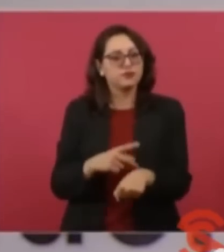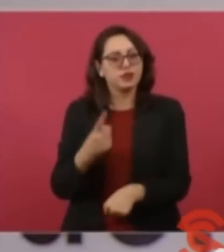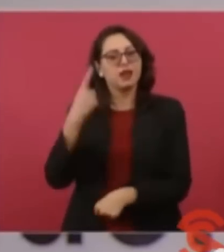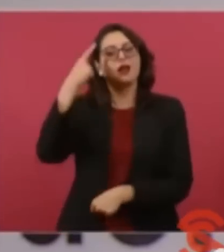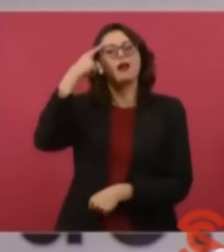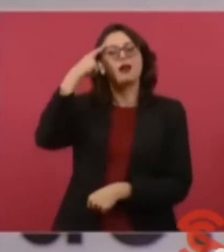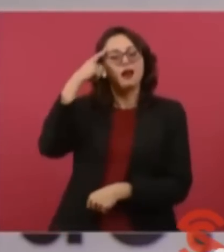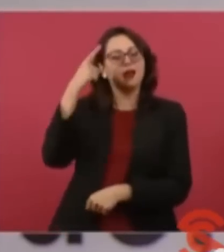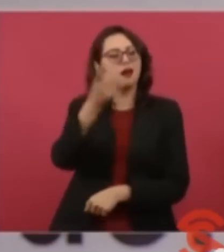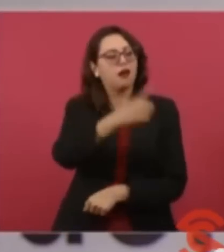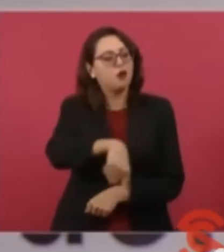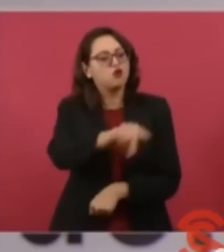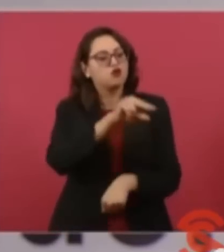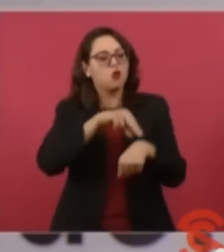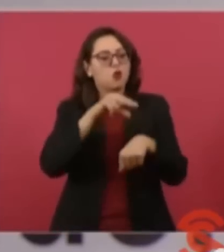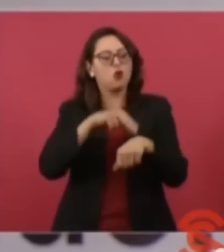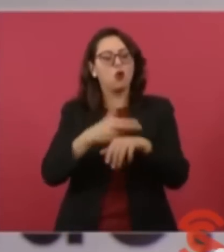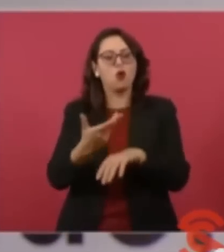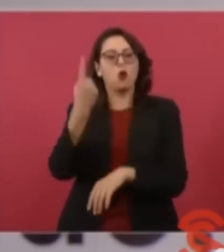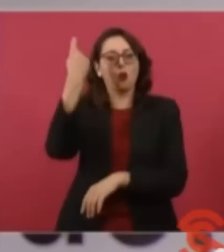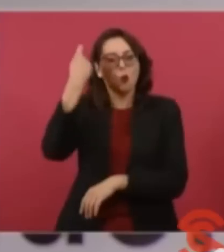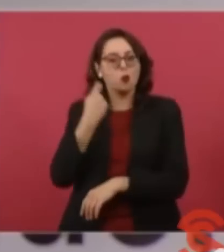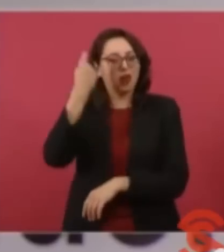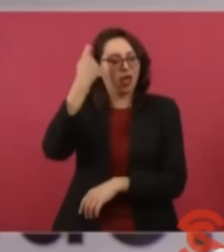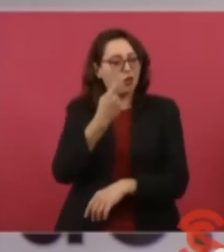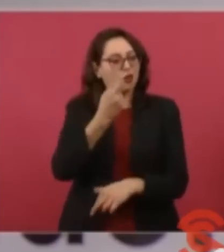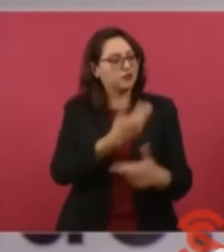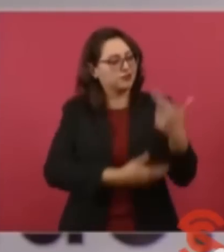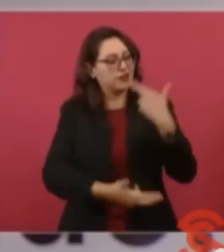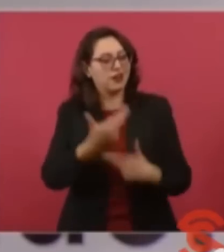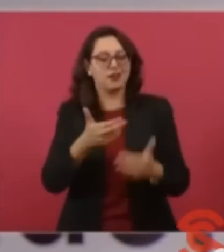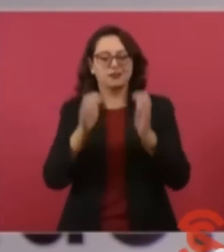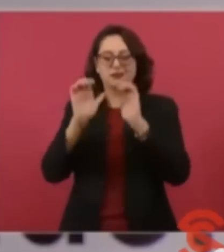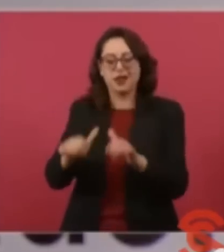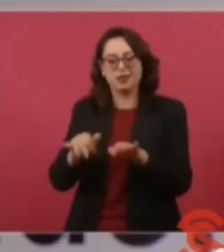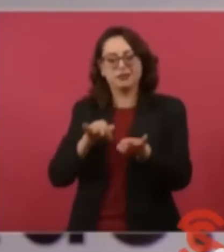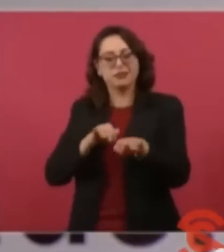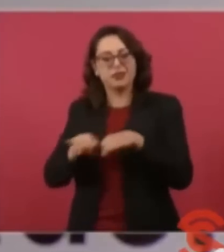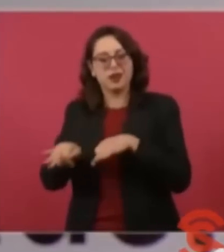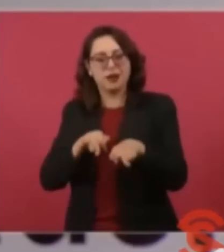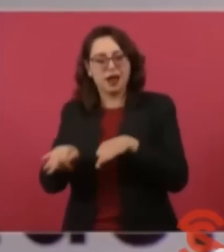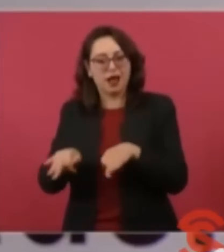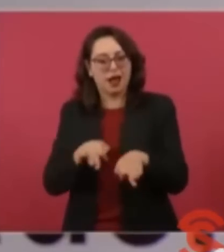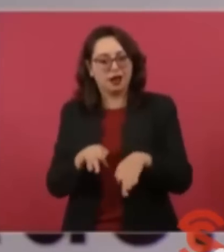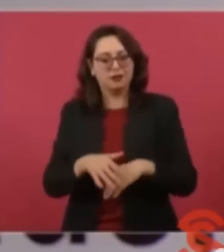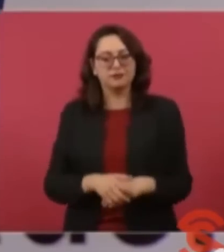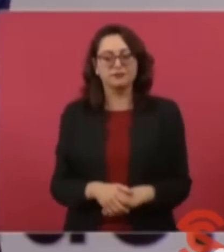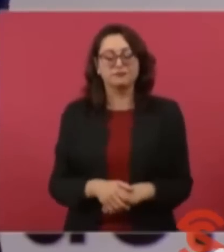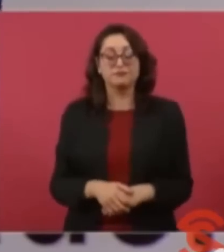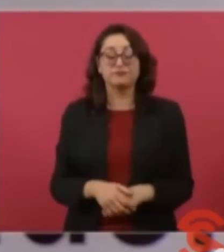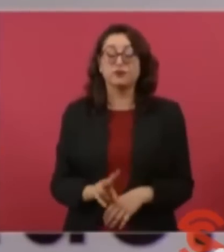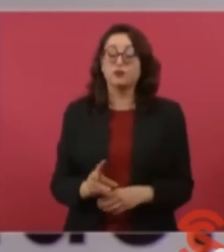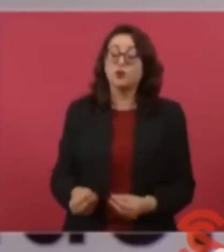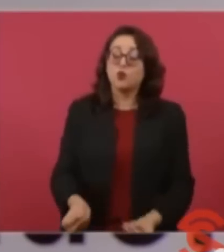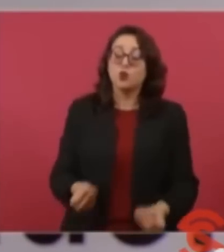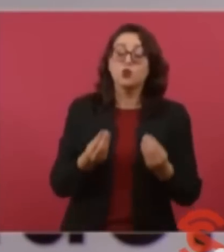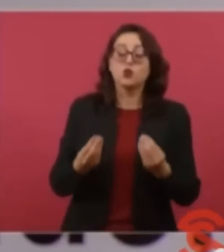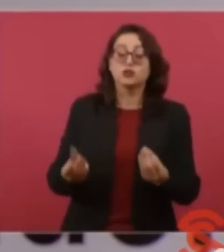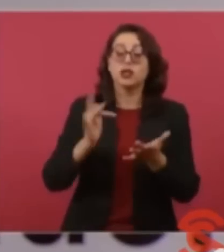y agradecemos de todo corazón al pueblo y al gobierno hermano de Cuba porque nos han